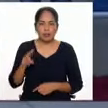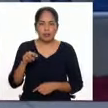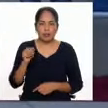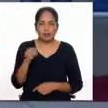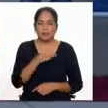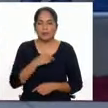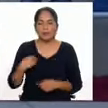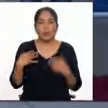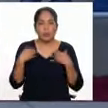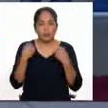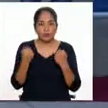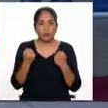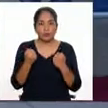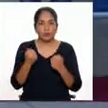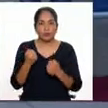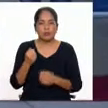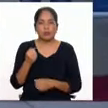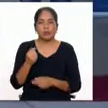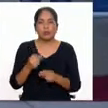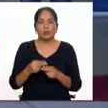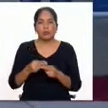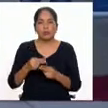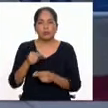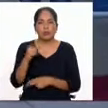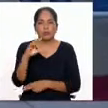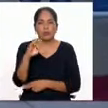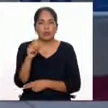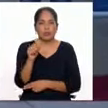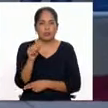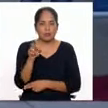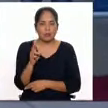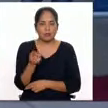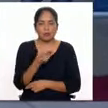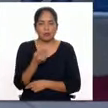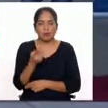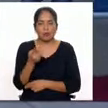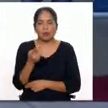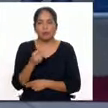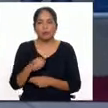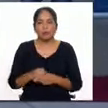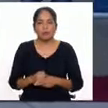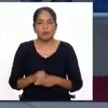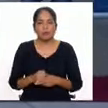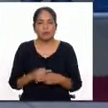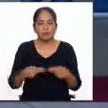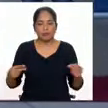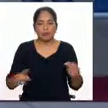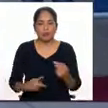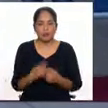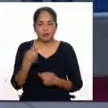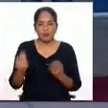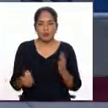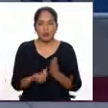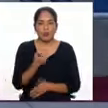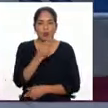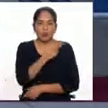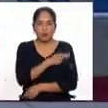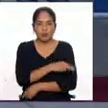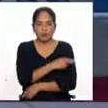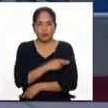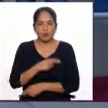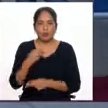Salud, César Vázquez Sánchez, inauguran el nuevo hospital